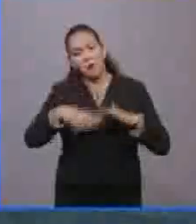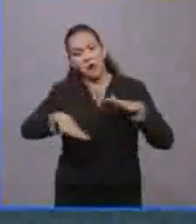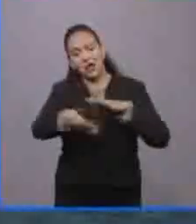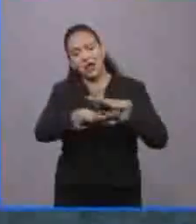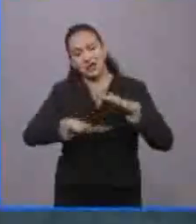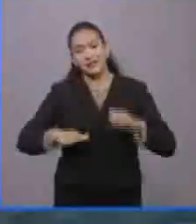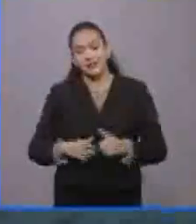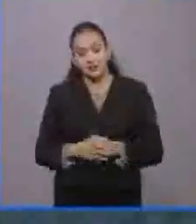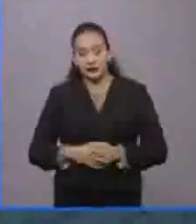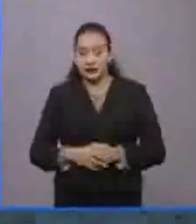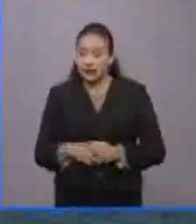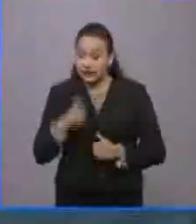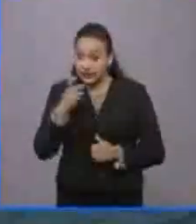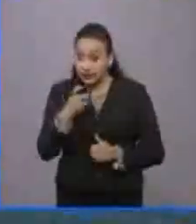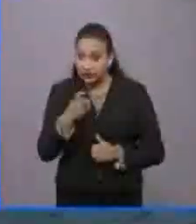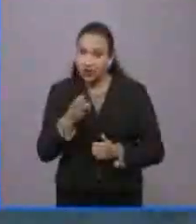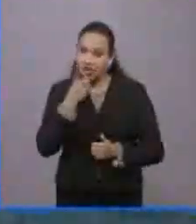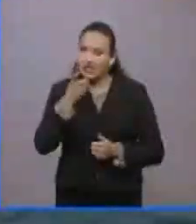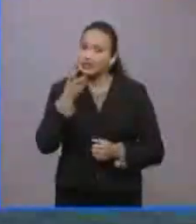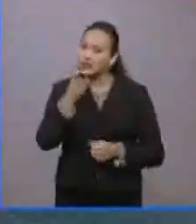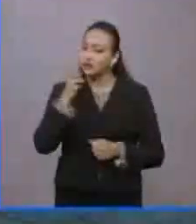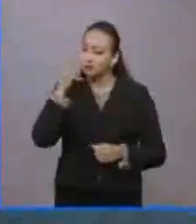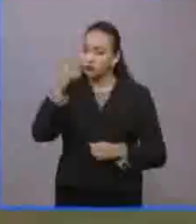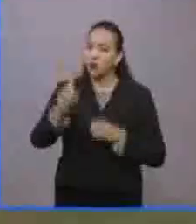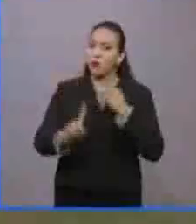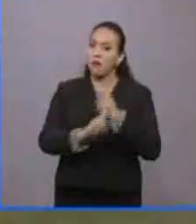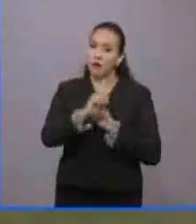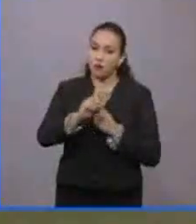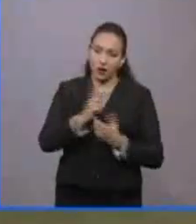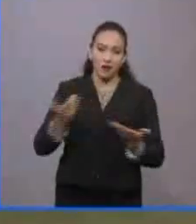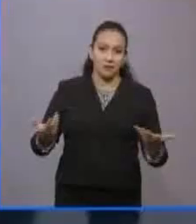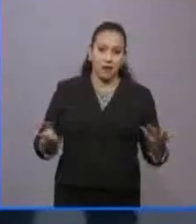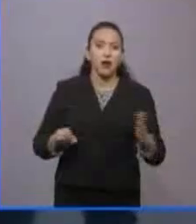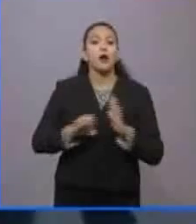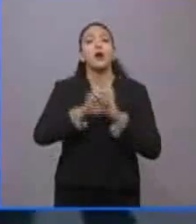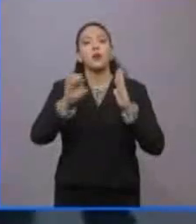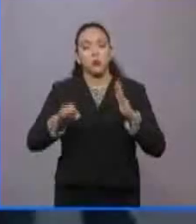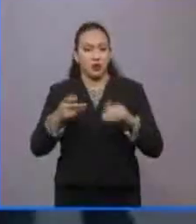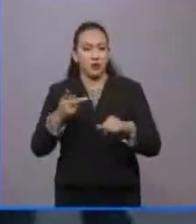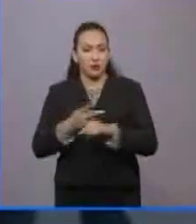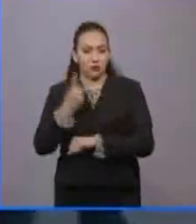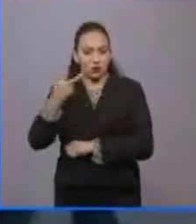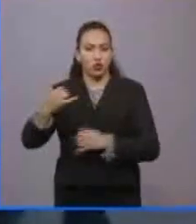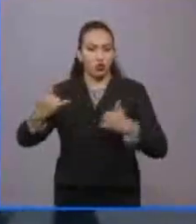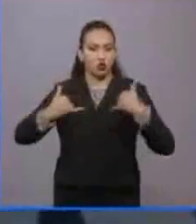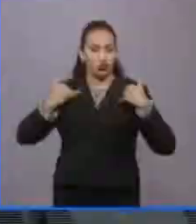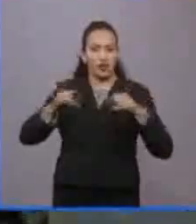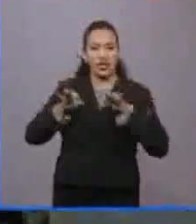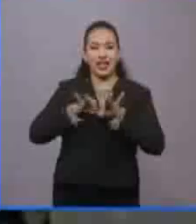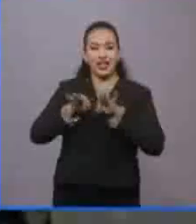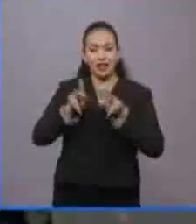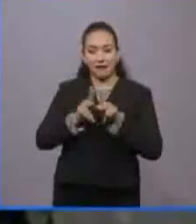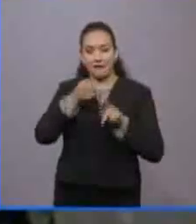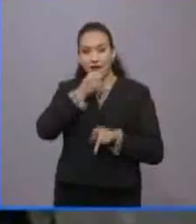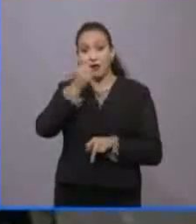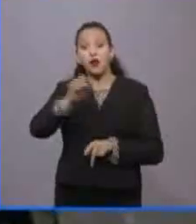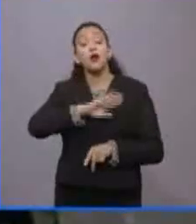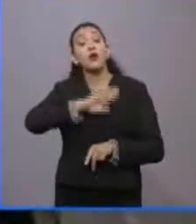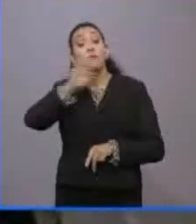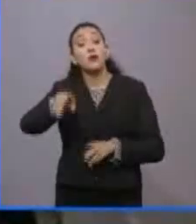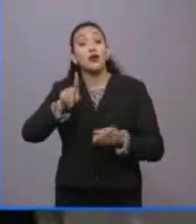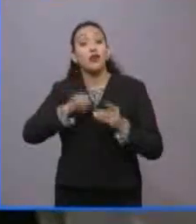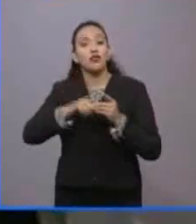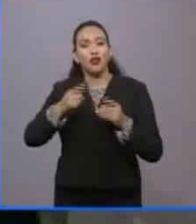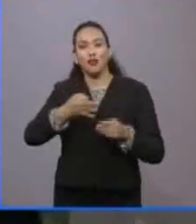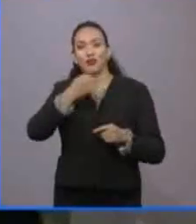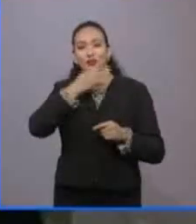Esta situación, indicó, puede tener consecuencias fatales, tal como ocurrió con los 2 jóvenes fotoperiodistas que murieron en el festival